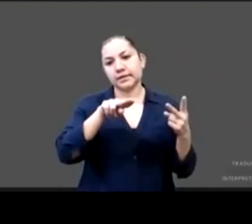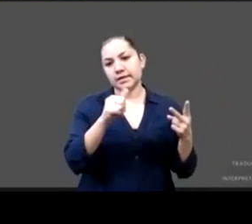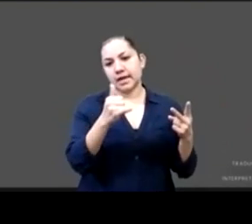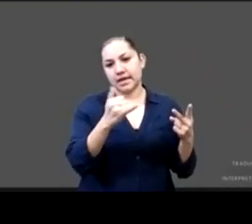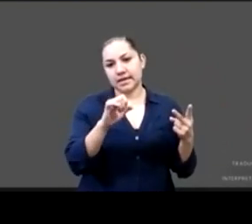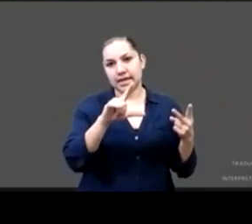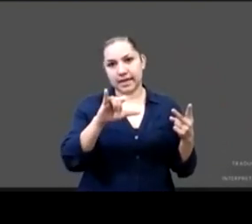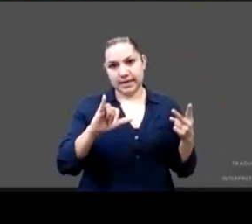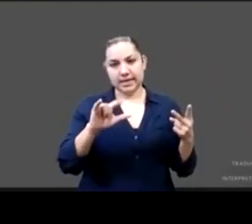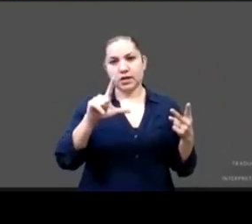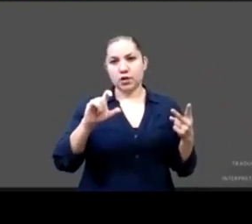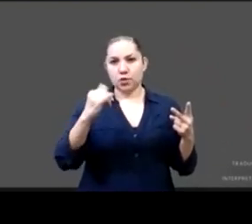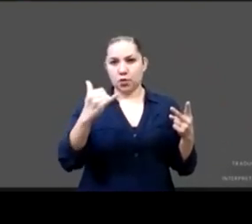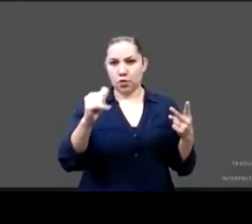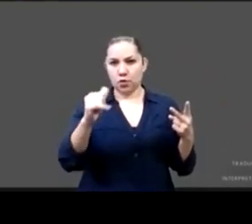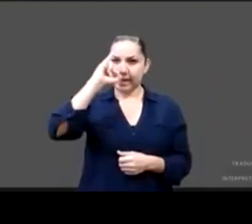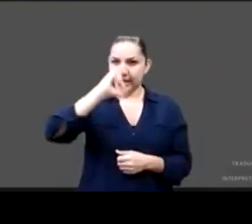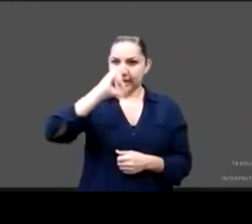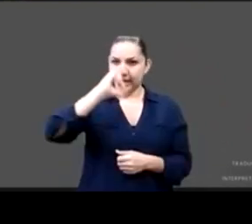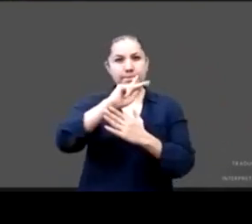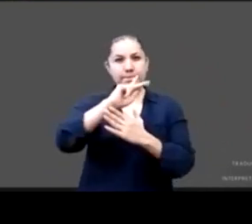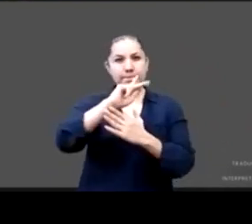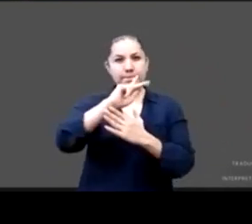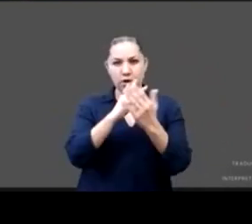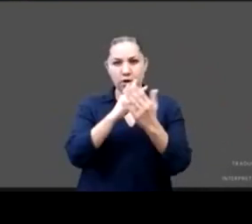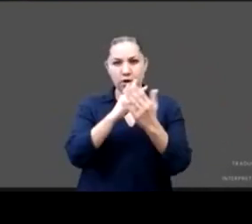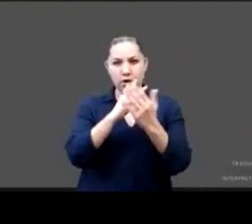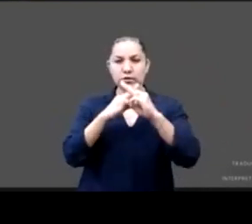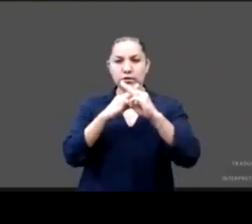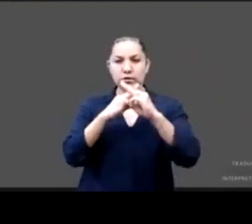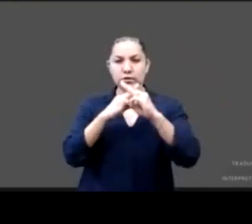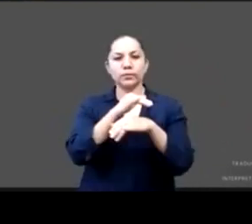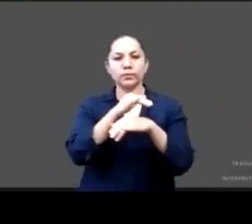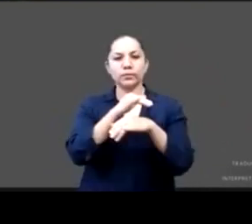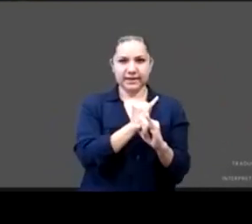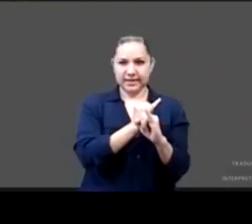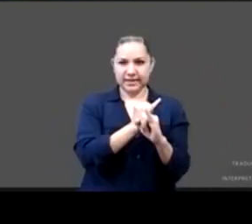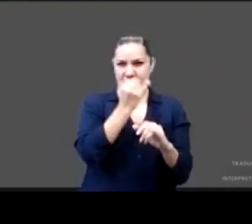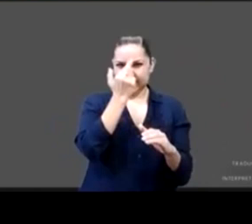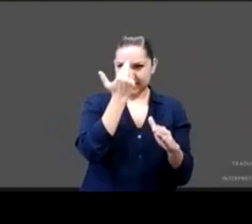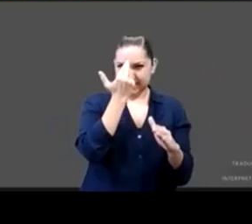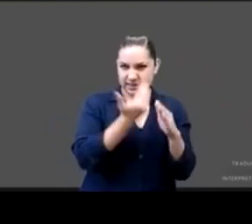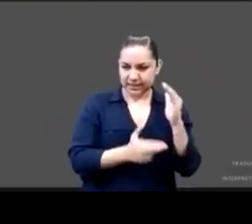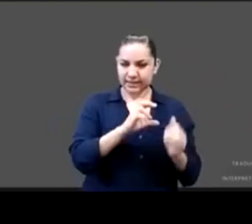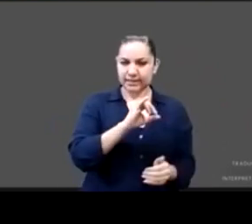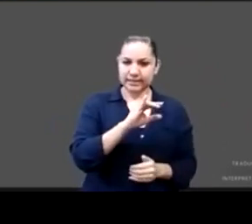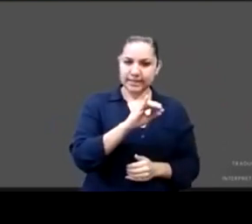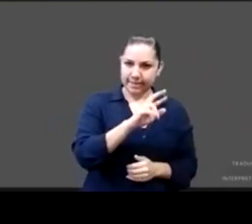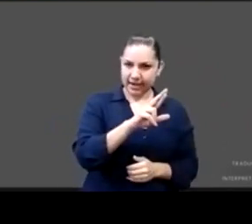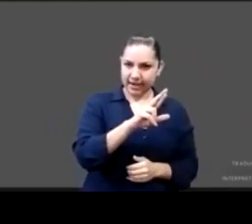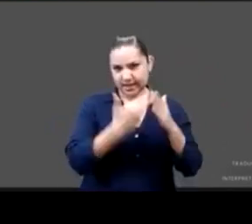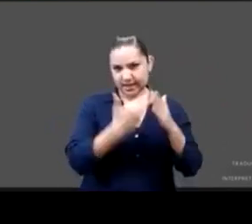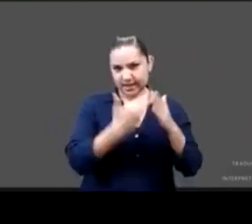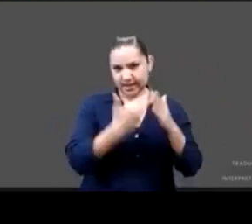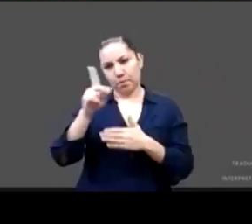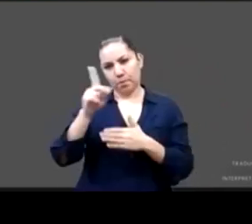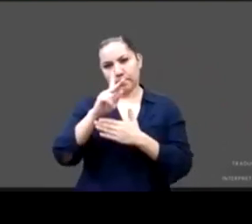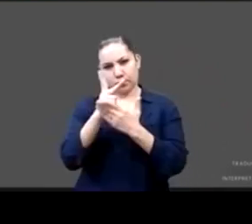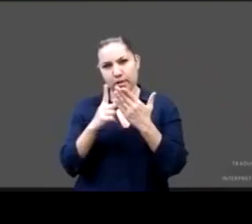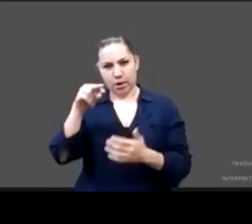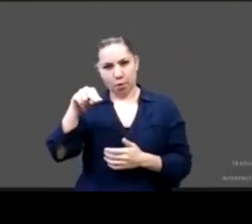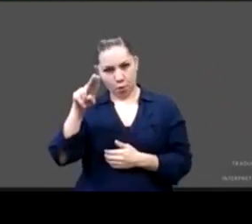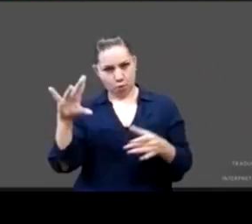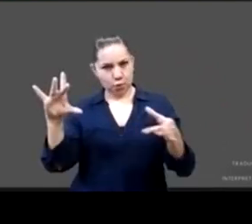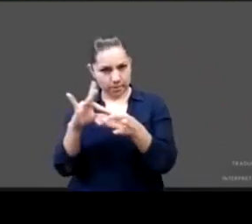Loya, jefa de Programa Global de Ciberdelito de la Oficina contra el Delito de Naciones Unidas. También está